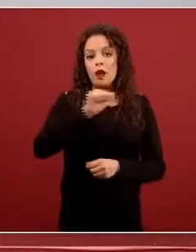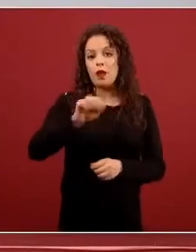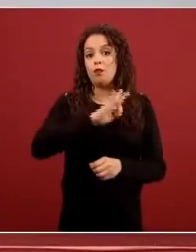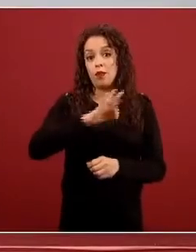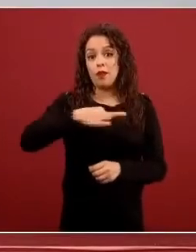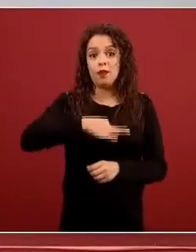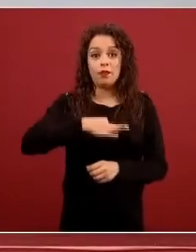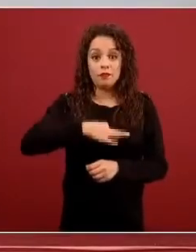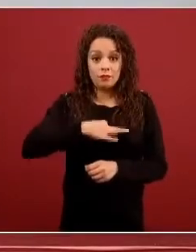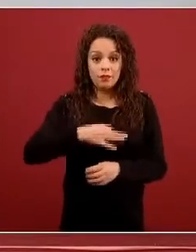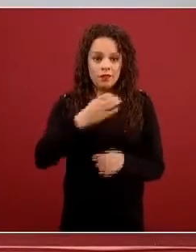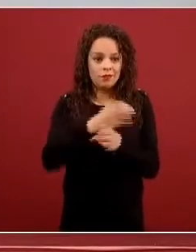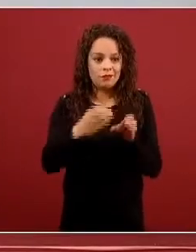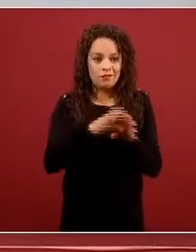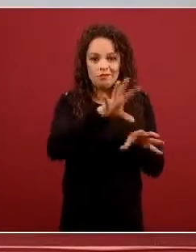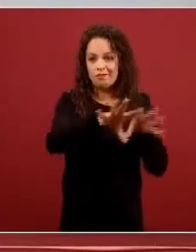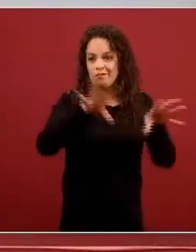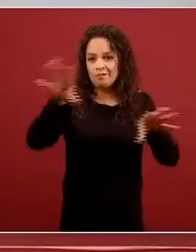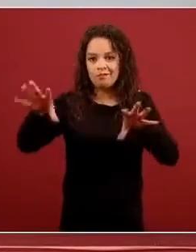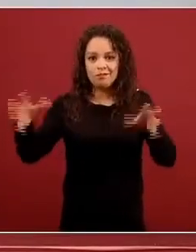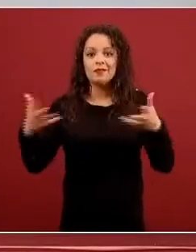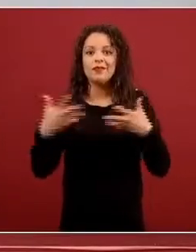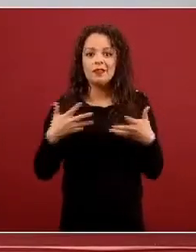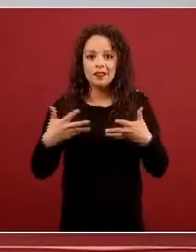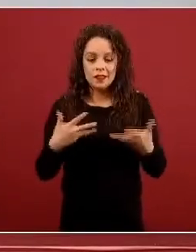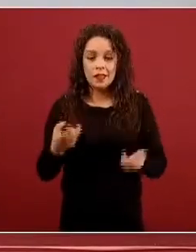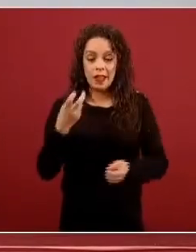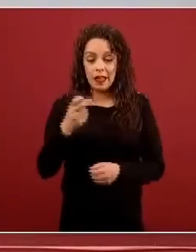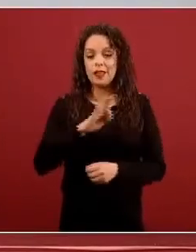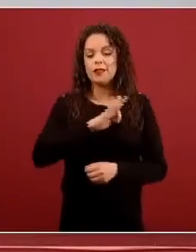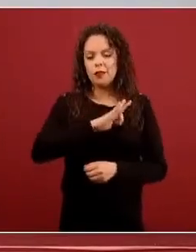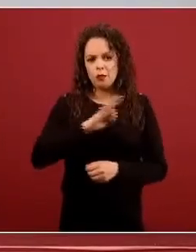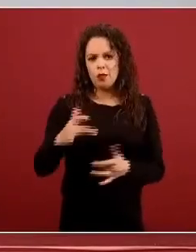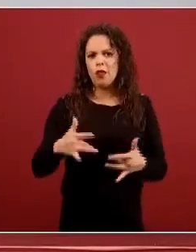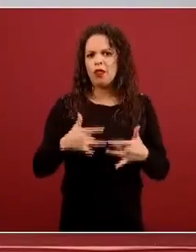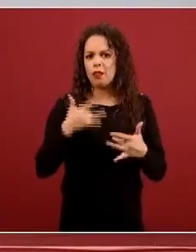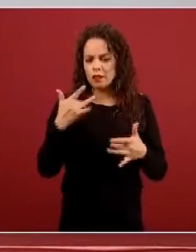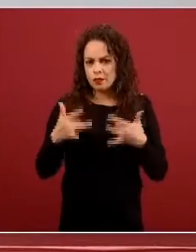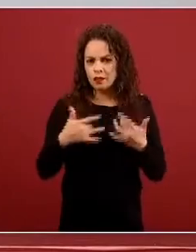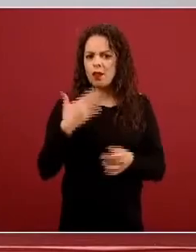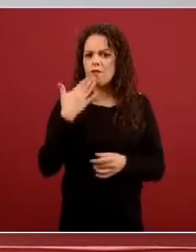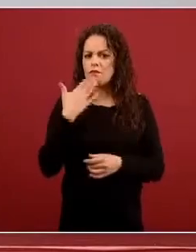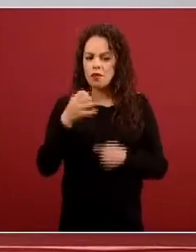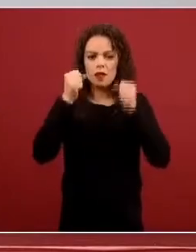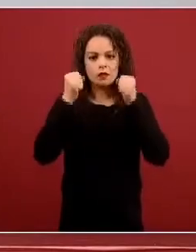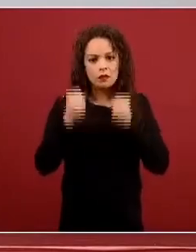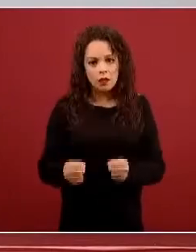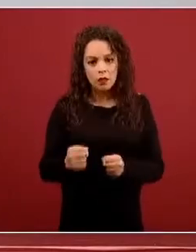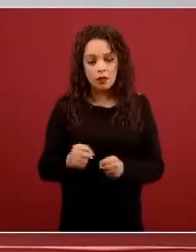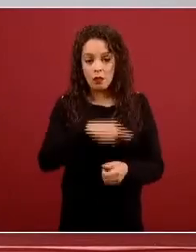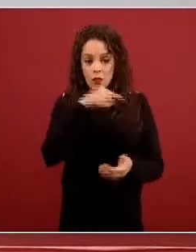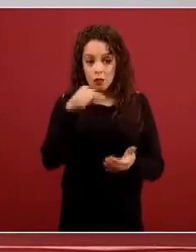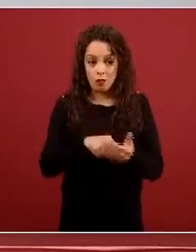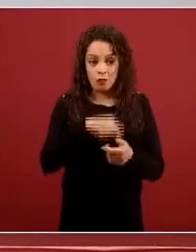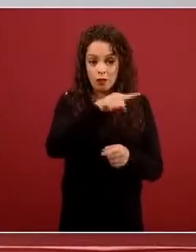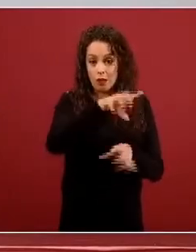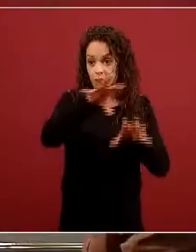superficies, y con eso podemos garantizar que nuestras áreas, que nuestras superficies donde estuvo